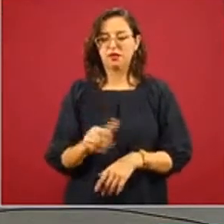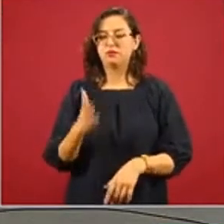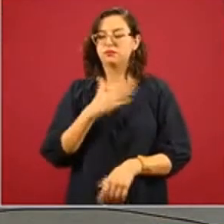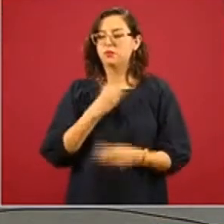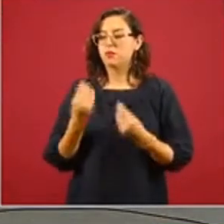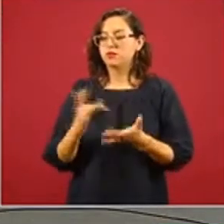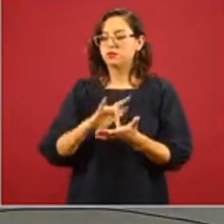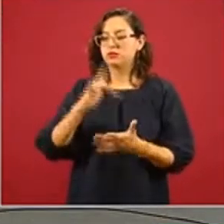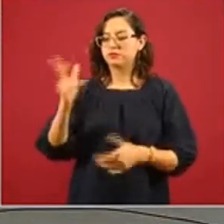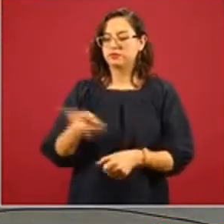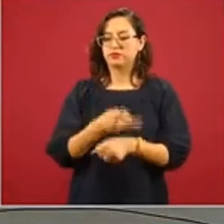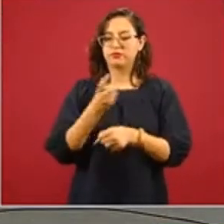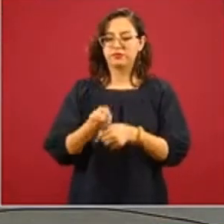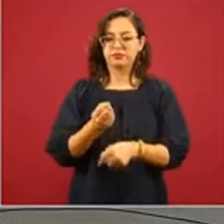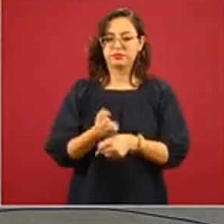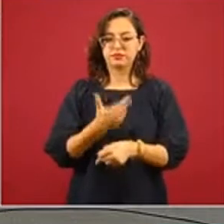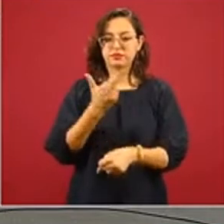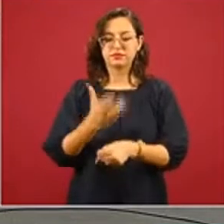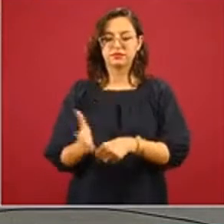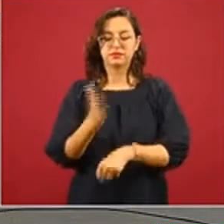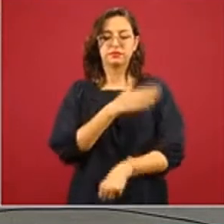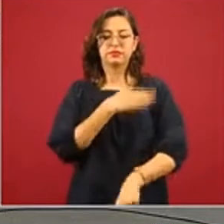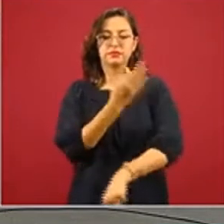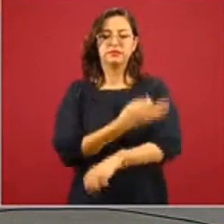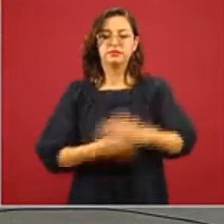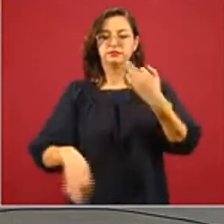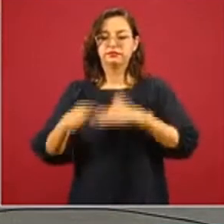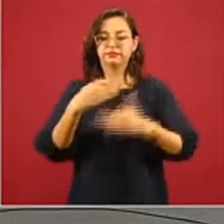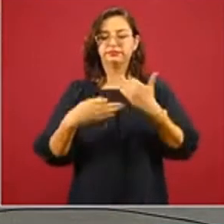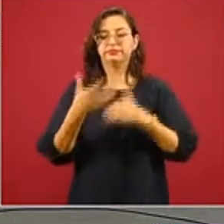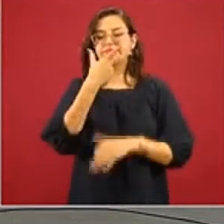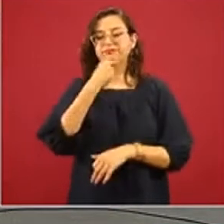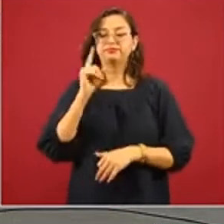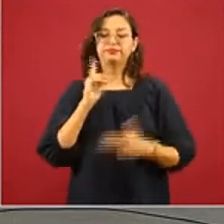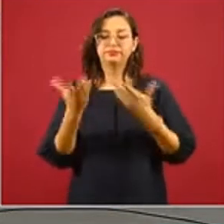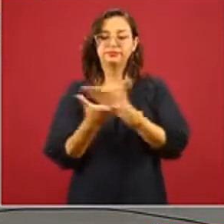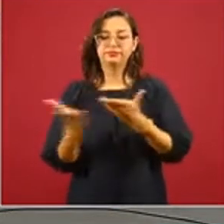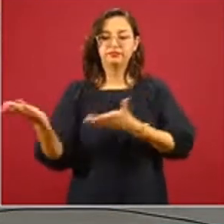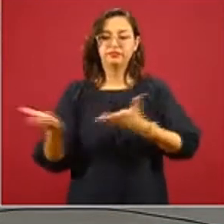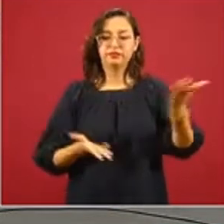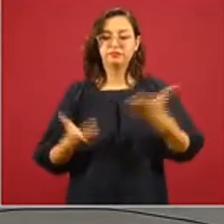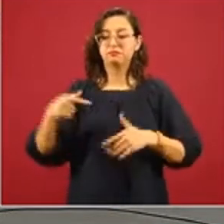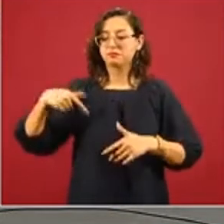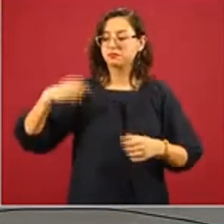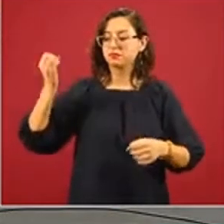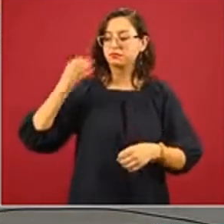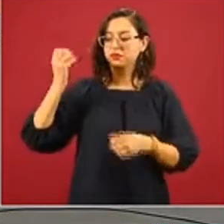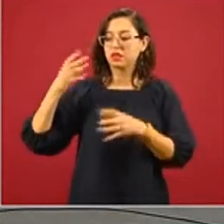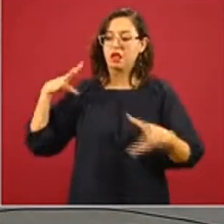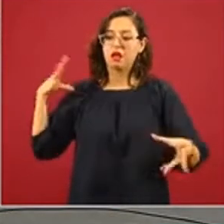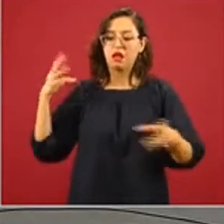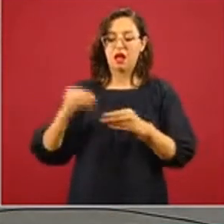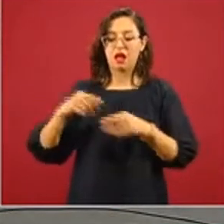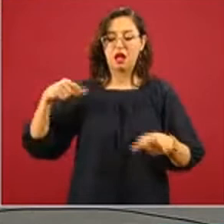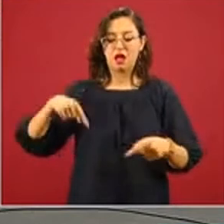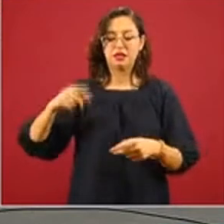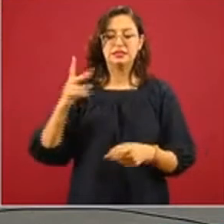buenas tardes a todas y todos. Bienvenidos a la conferencia vespertina número 125 en